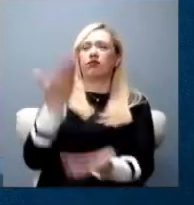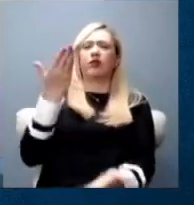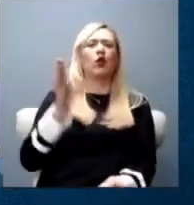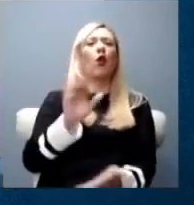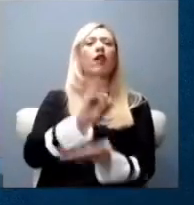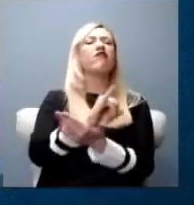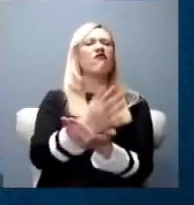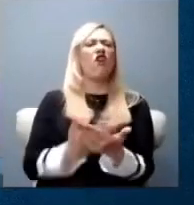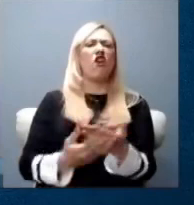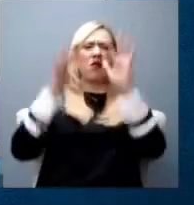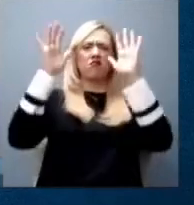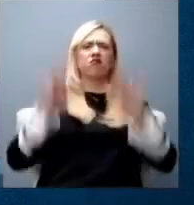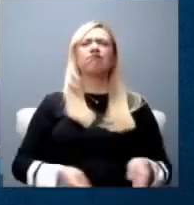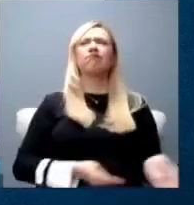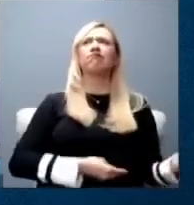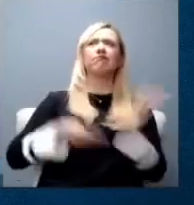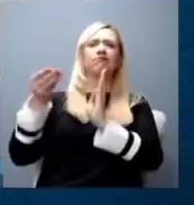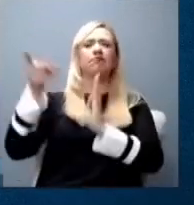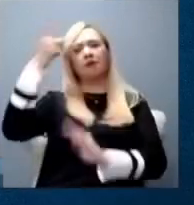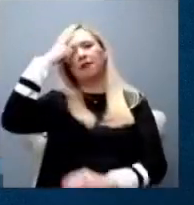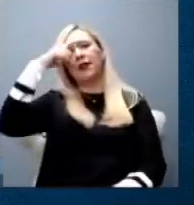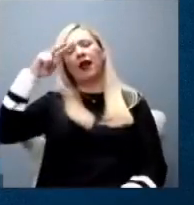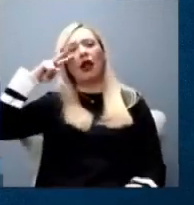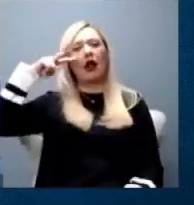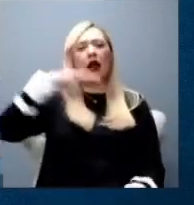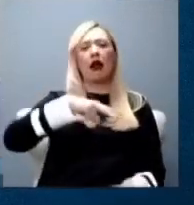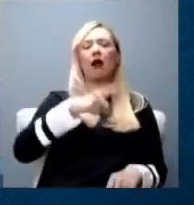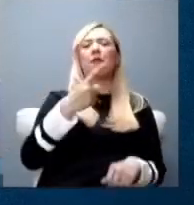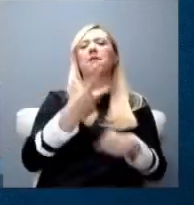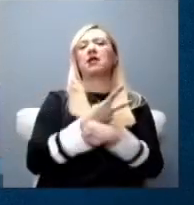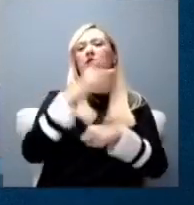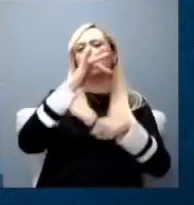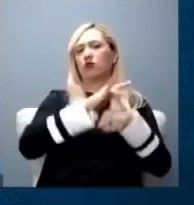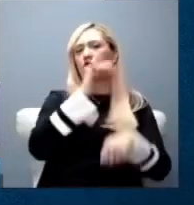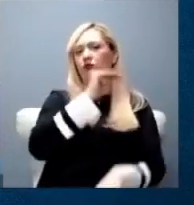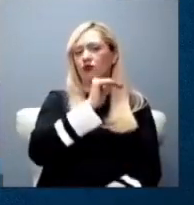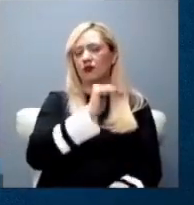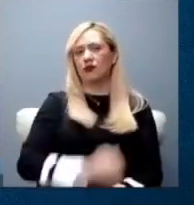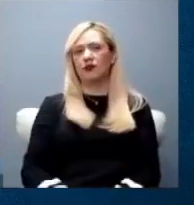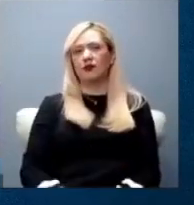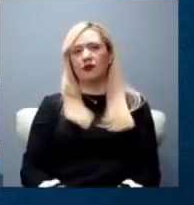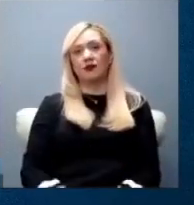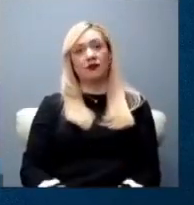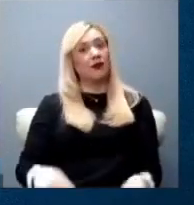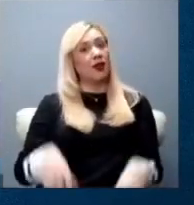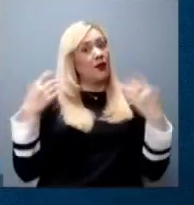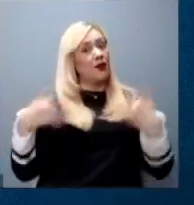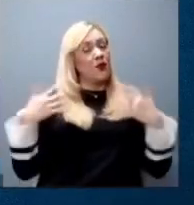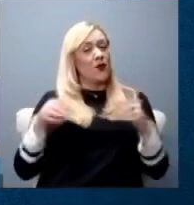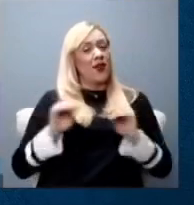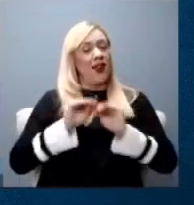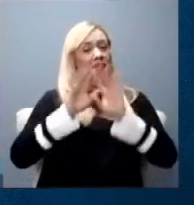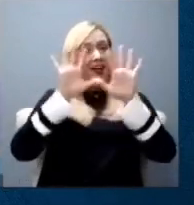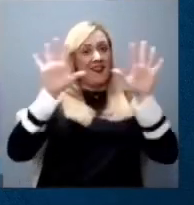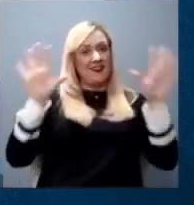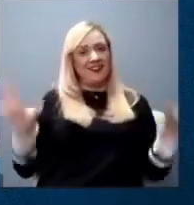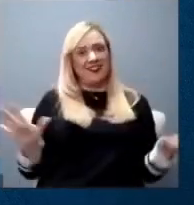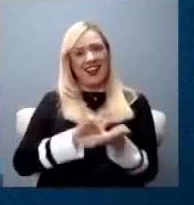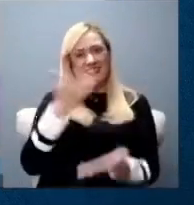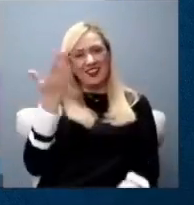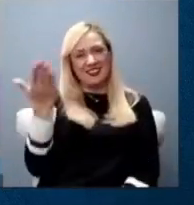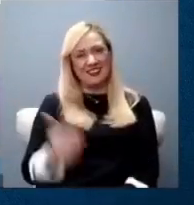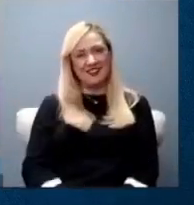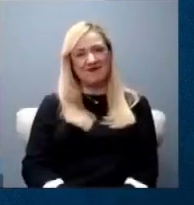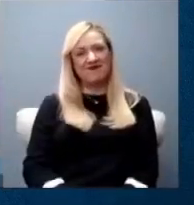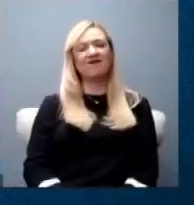aparte, obviamente también, y que es uno de los más importantes. Claro. Nos das un panorama muy completo, gracias Joaquín. Diego,